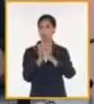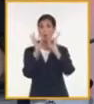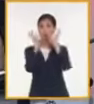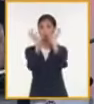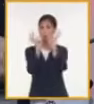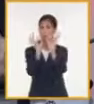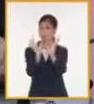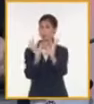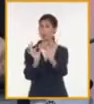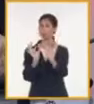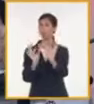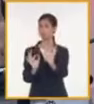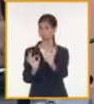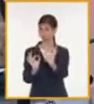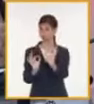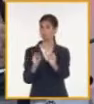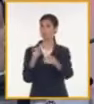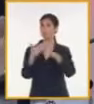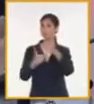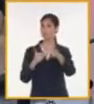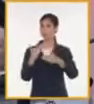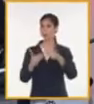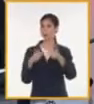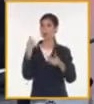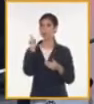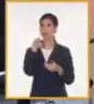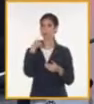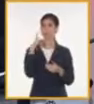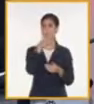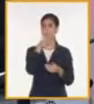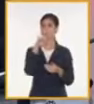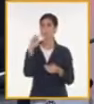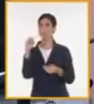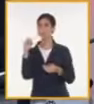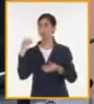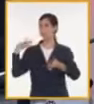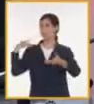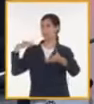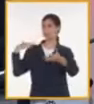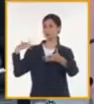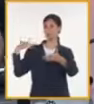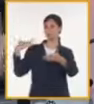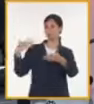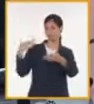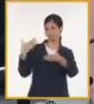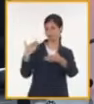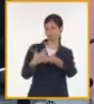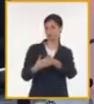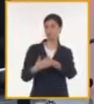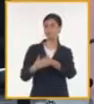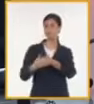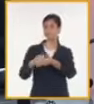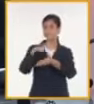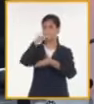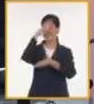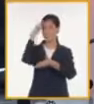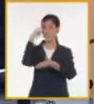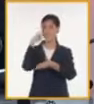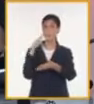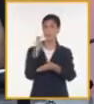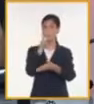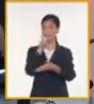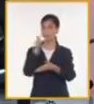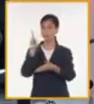de sucesos ocurridos en la década del 90 y en todo este siglo XXI Y de todos ellos pues han